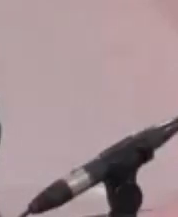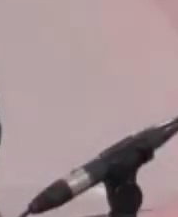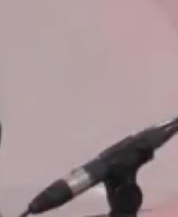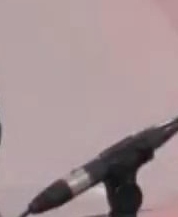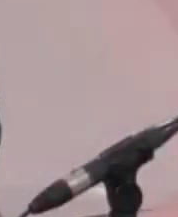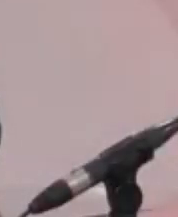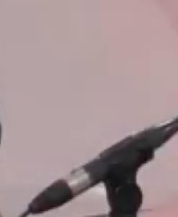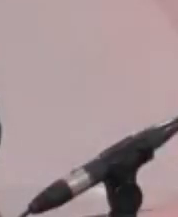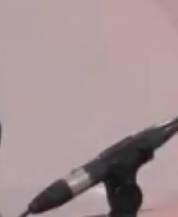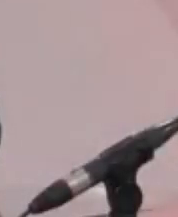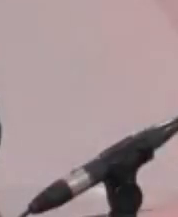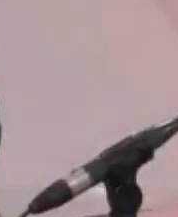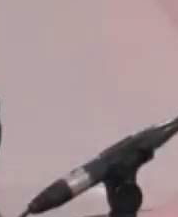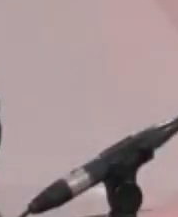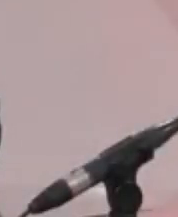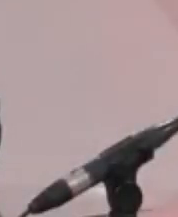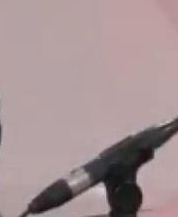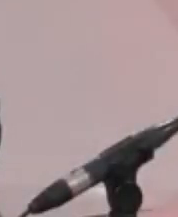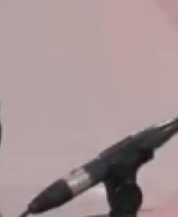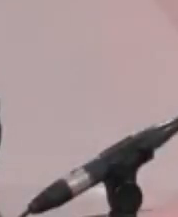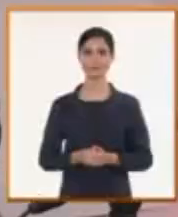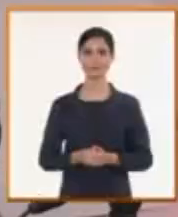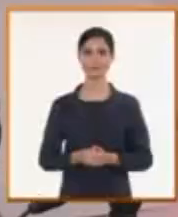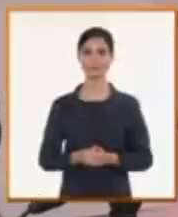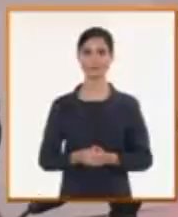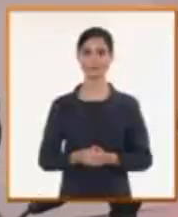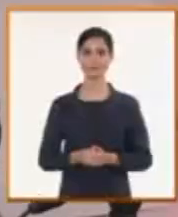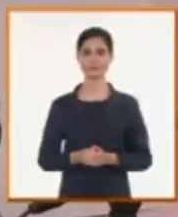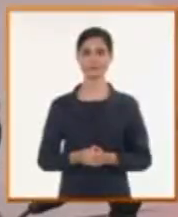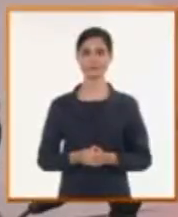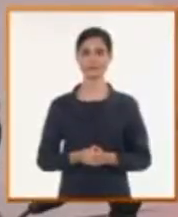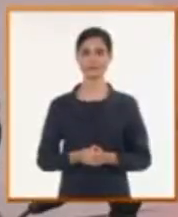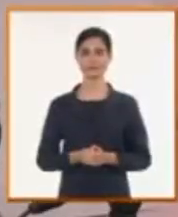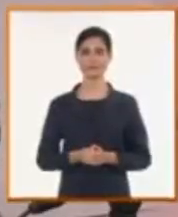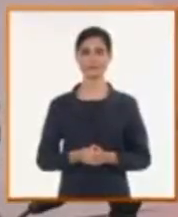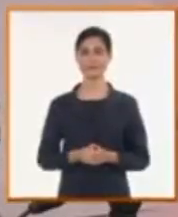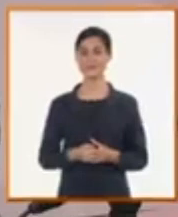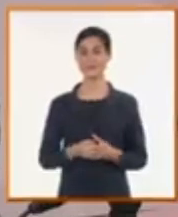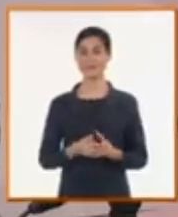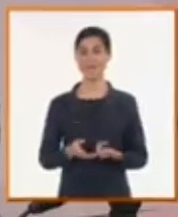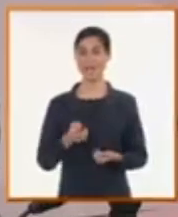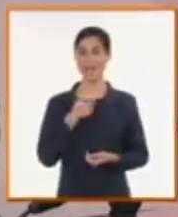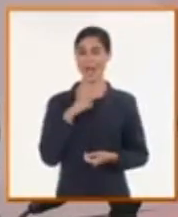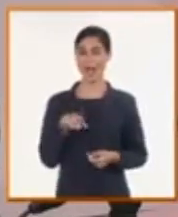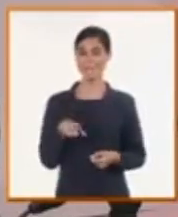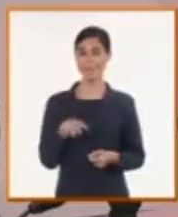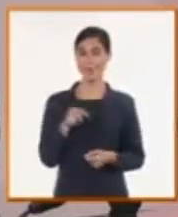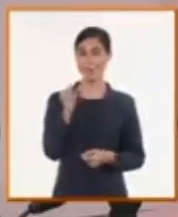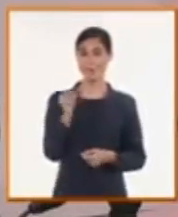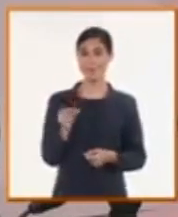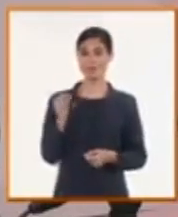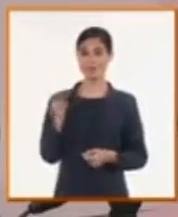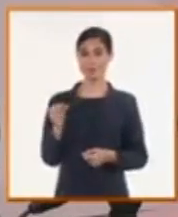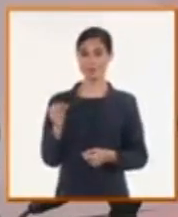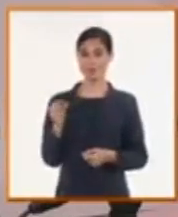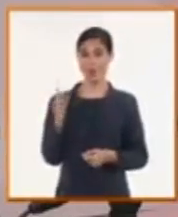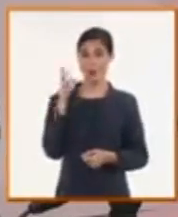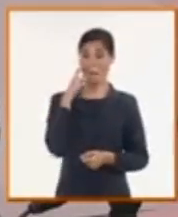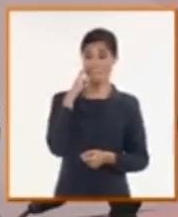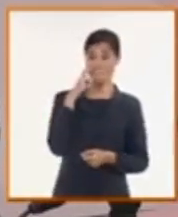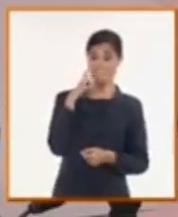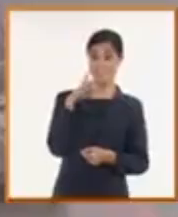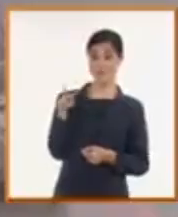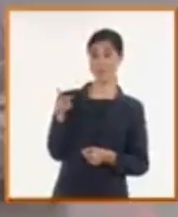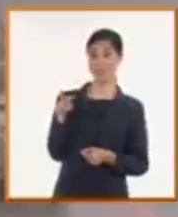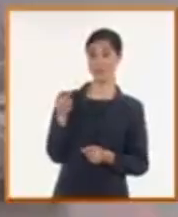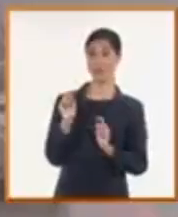A ti te ven las personas en el mundo deportivo y se preguntan, ¿y por qué esa siempre preocupación e interés